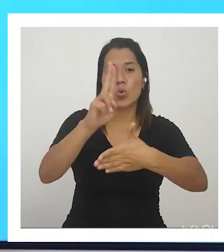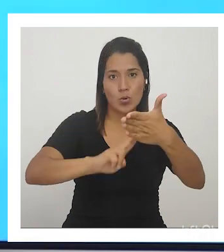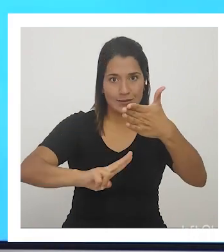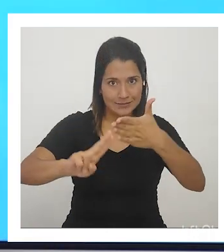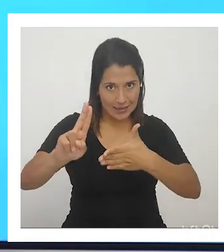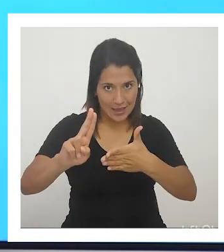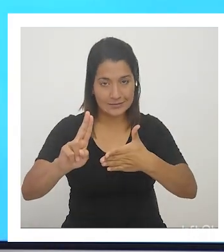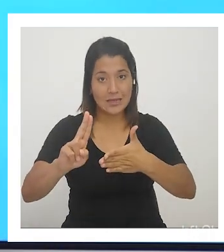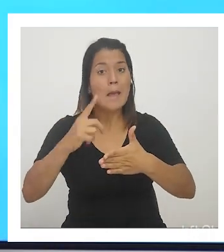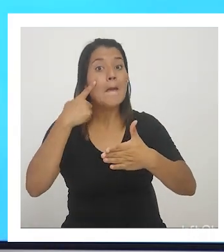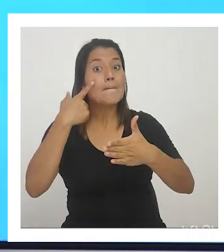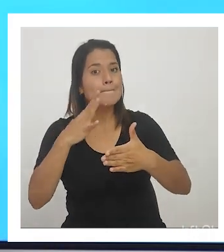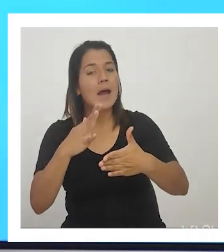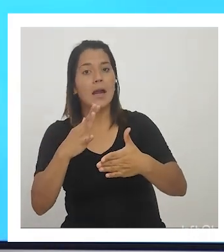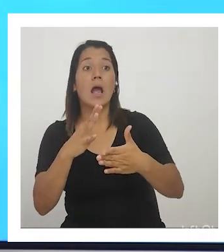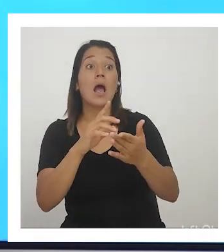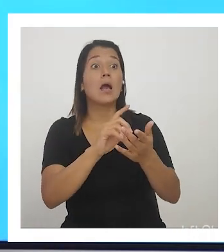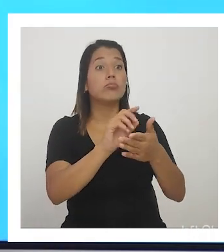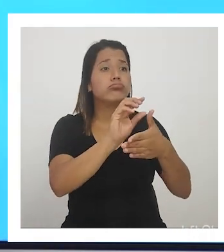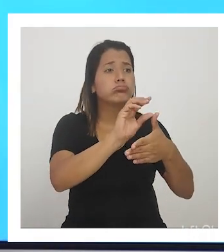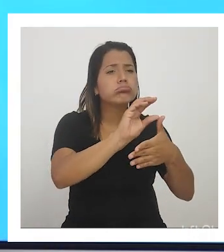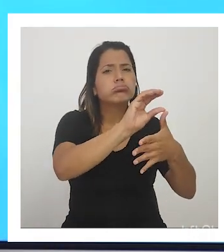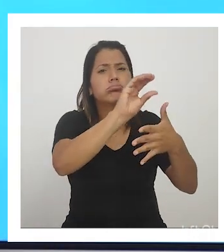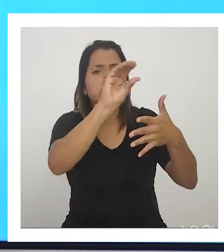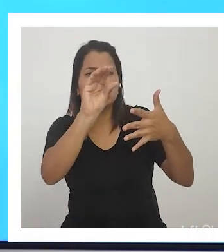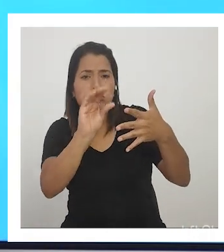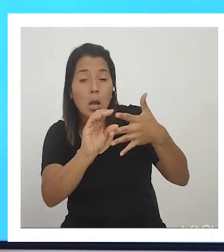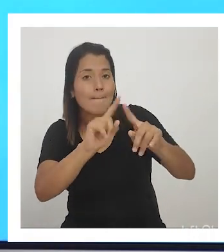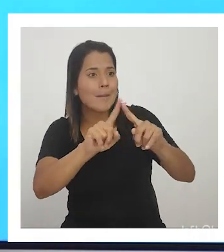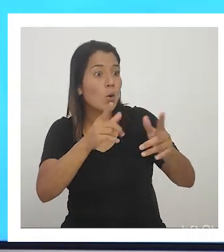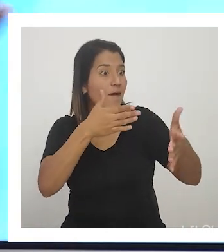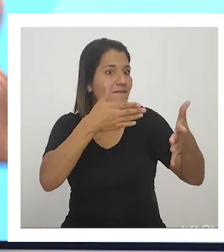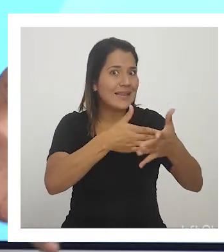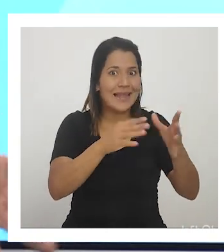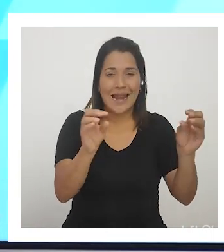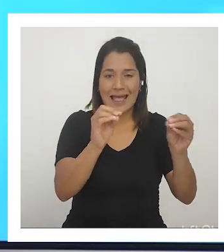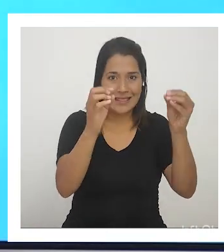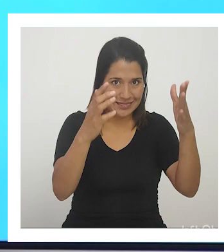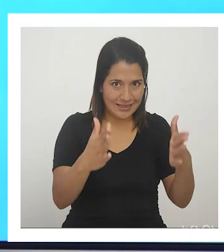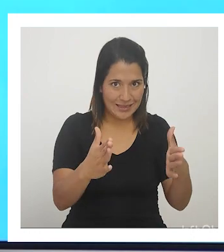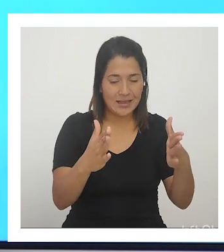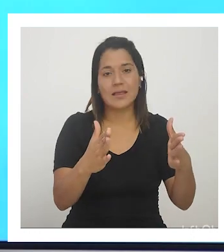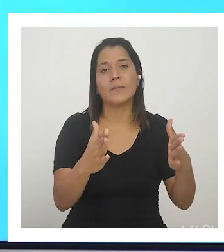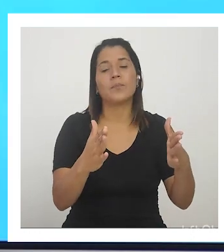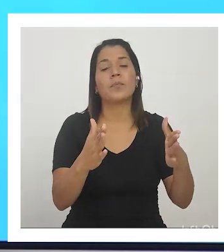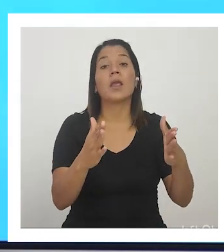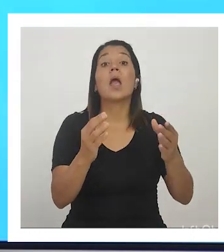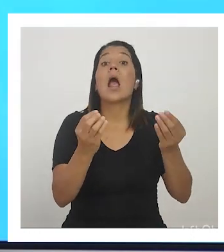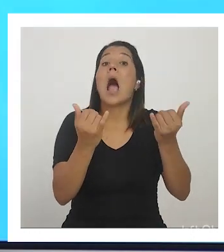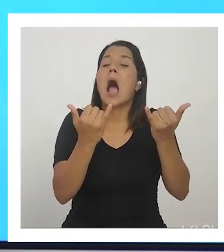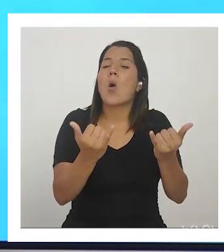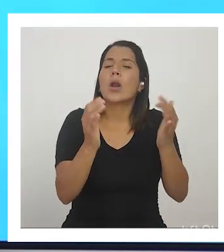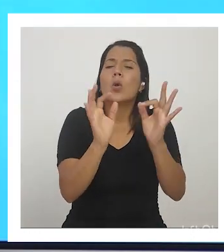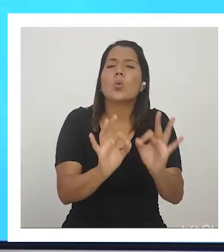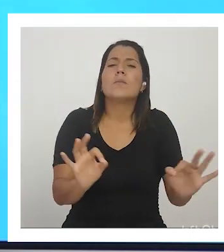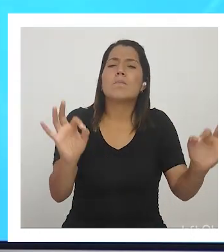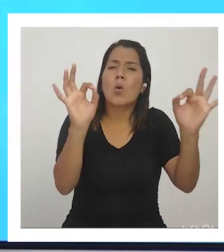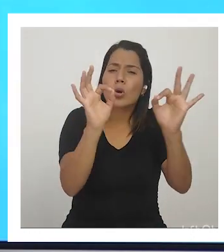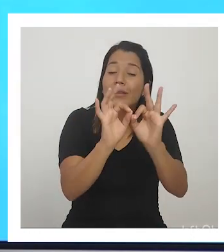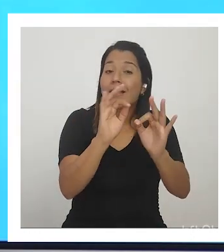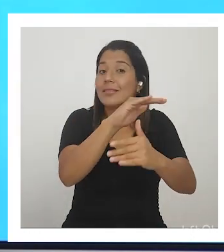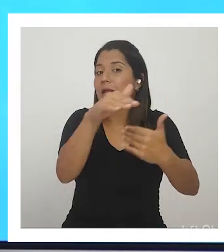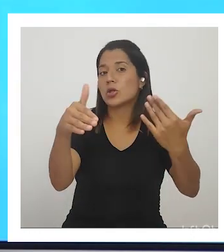presupuestos claramente definidos y establecidos. Lo importante es que la comunidad nacional esté enterada de que efectivamente